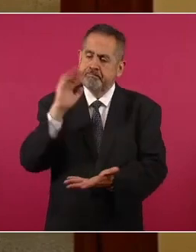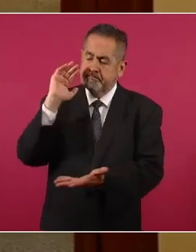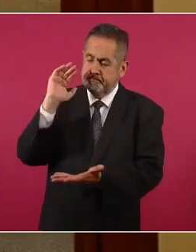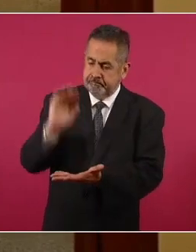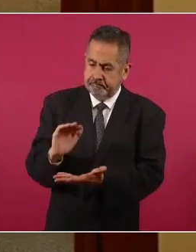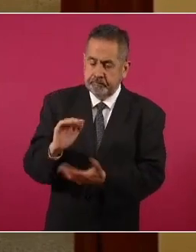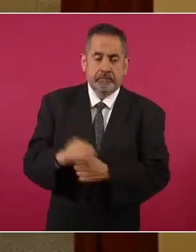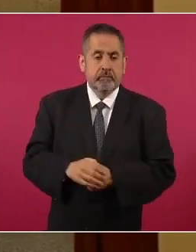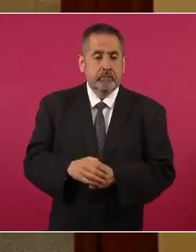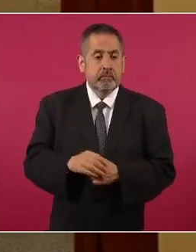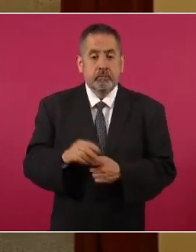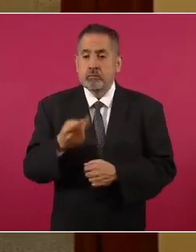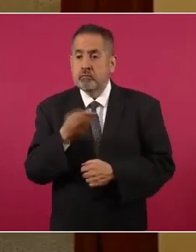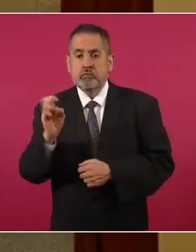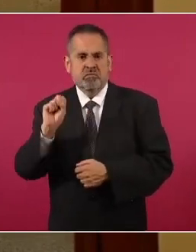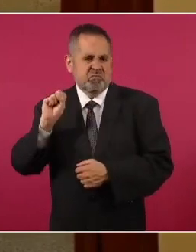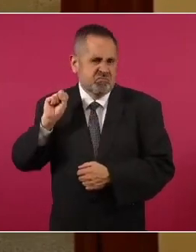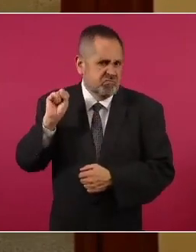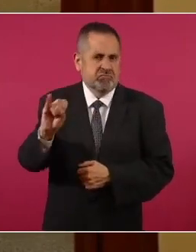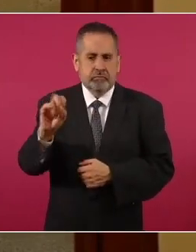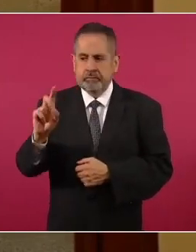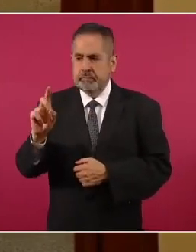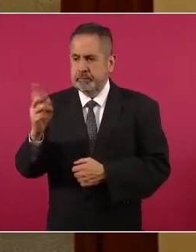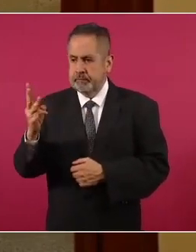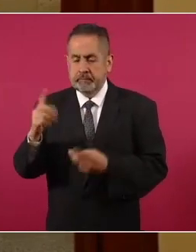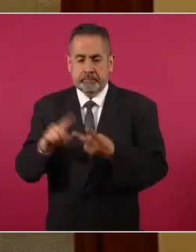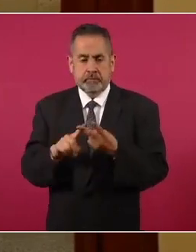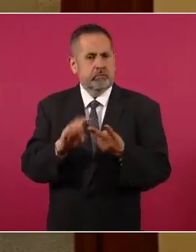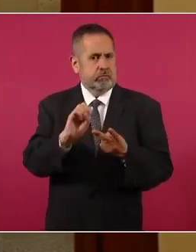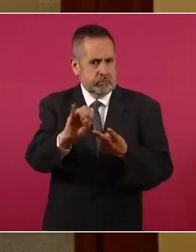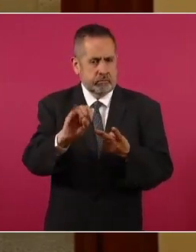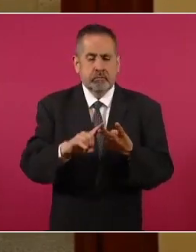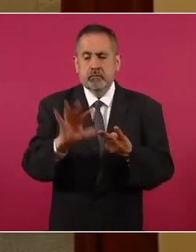muy a favor 33, a favor 41.